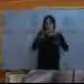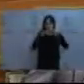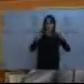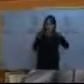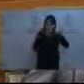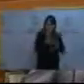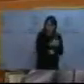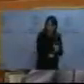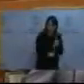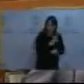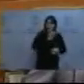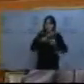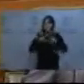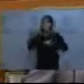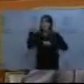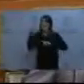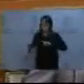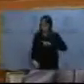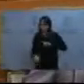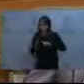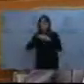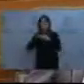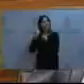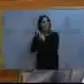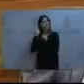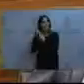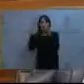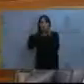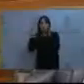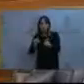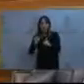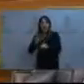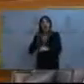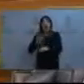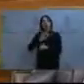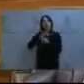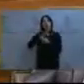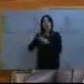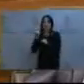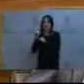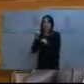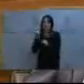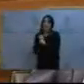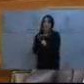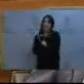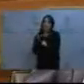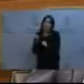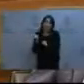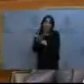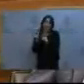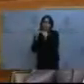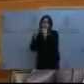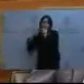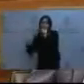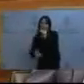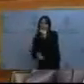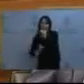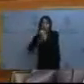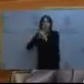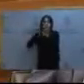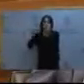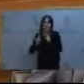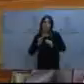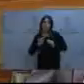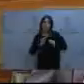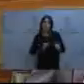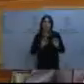dónde trabajar o trabajan en puestos mucho peores que la cualificación que tienen 4 puntos